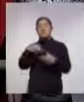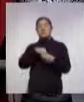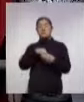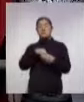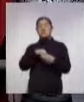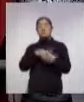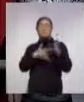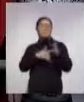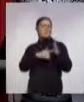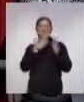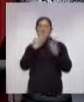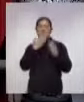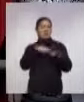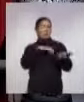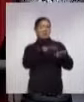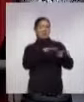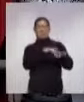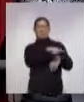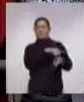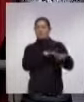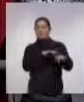del trabajo. O sea, puede uno